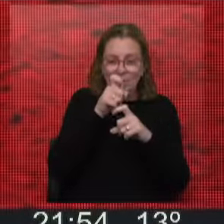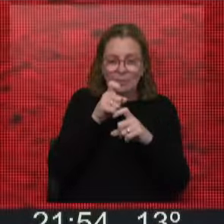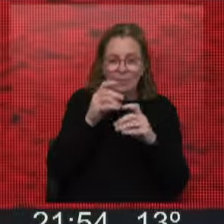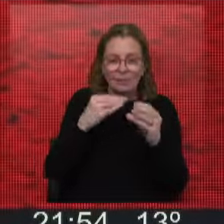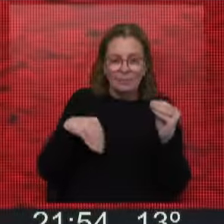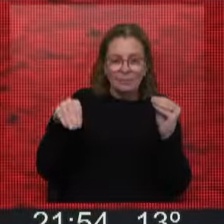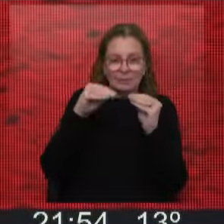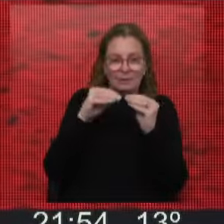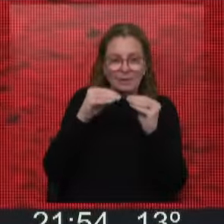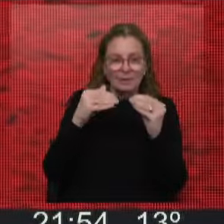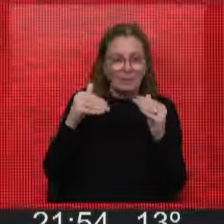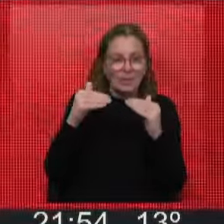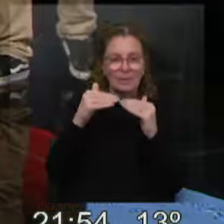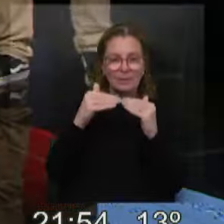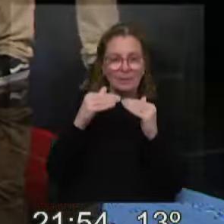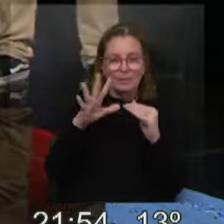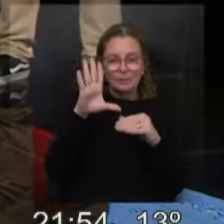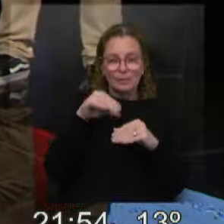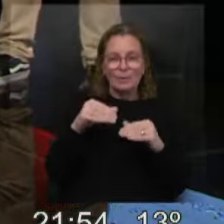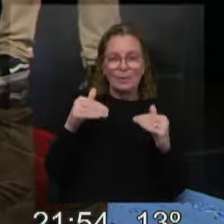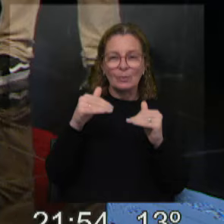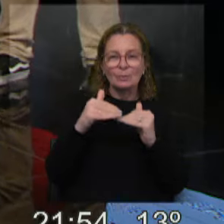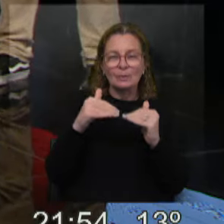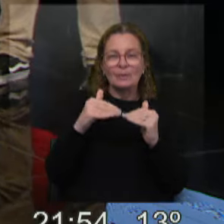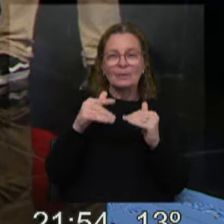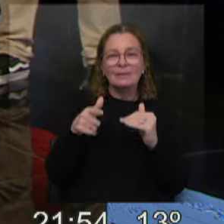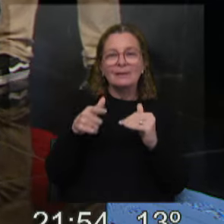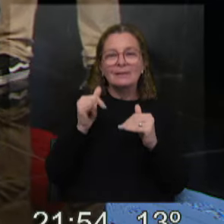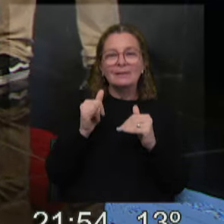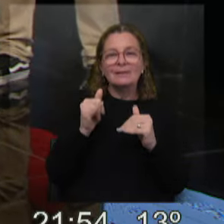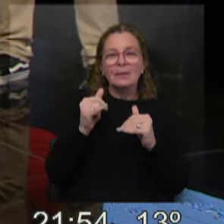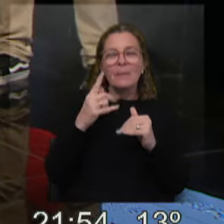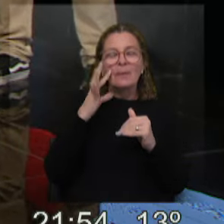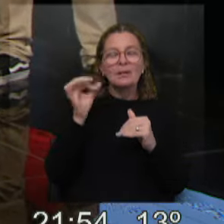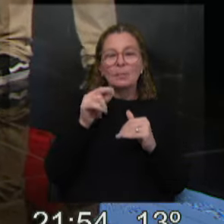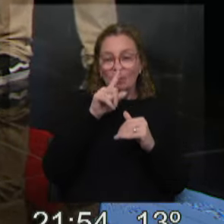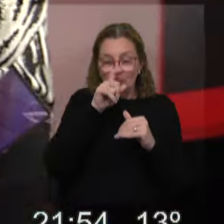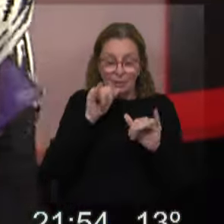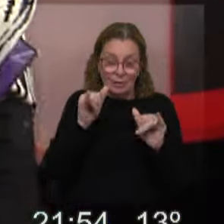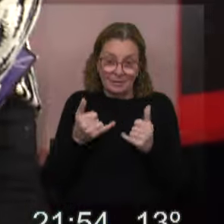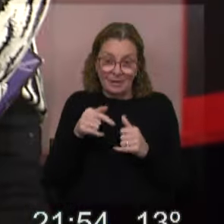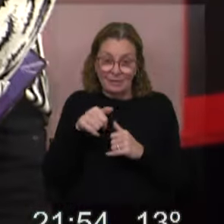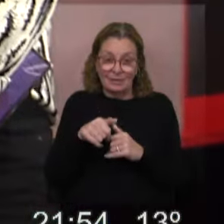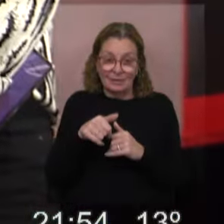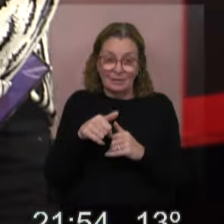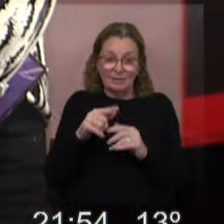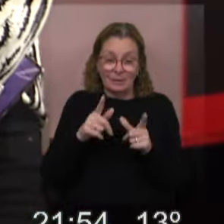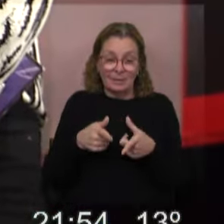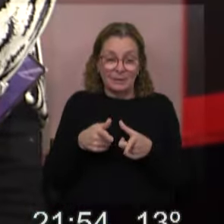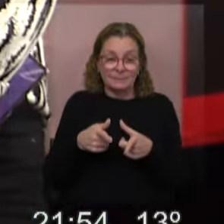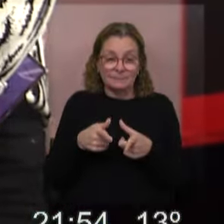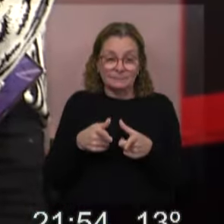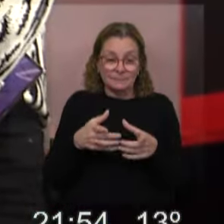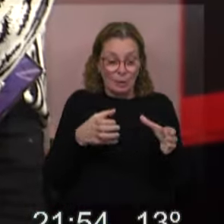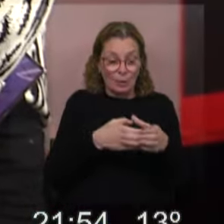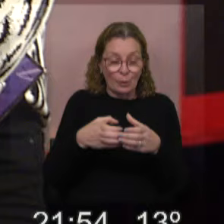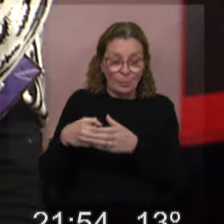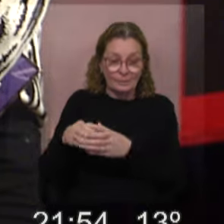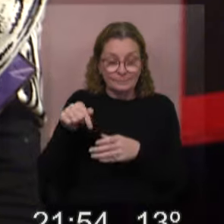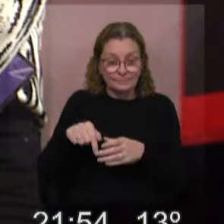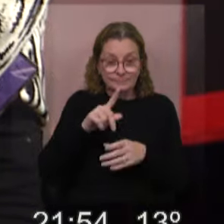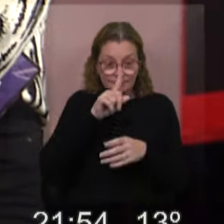mismo. Fue todo. Excelente. Igual, perdón, porque Montevideo, más allá de esto de Bandcamp, también las bandas de acá